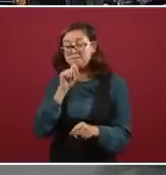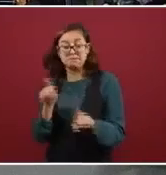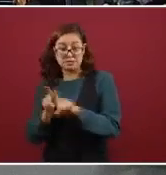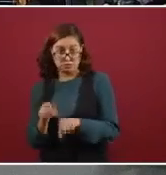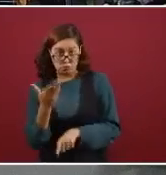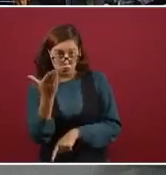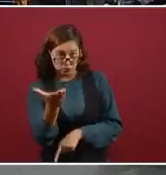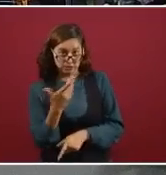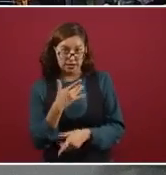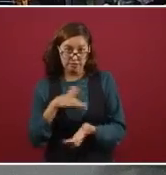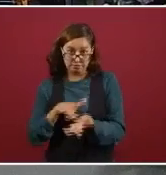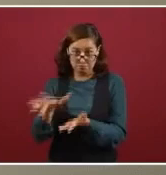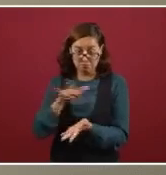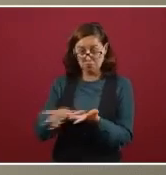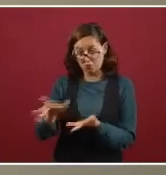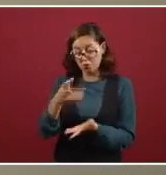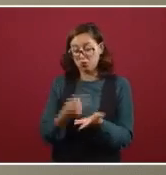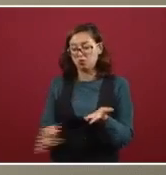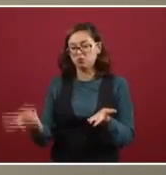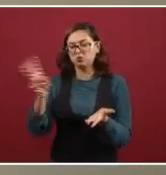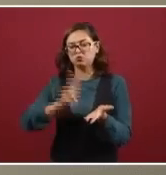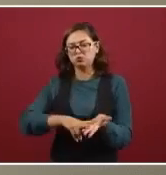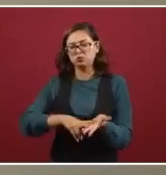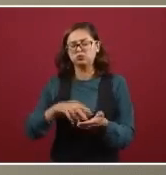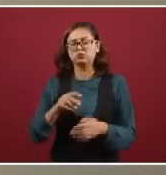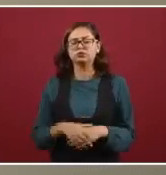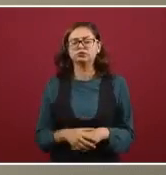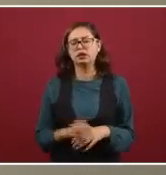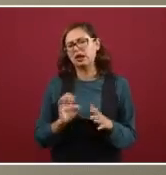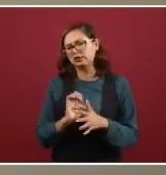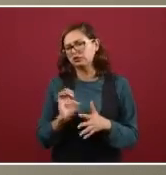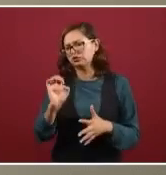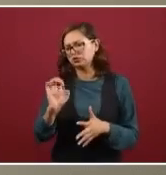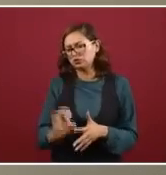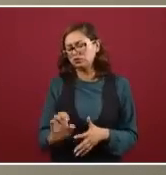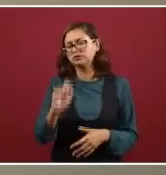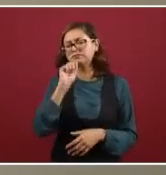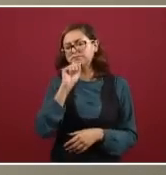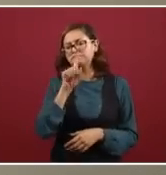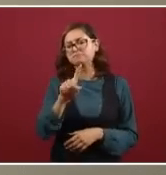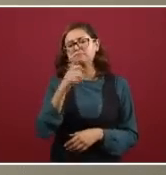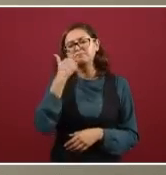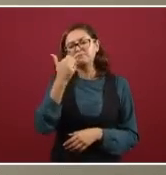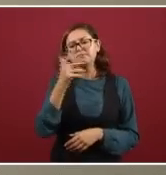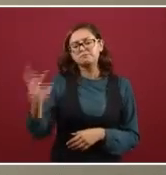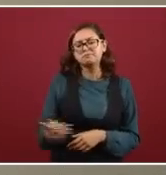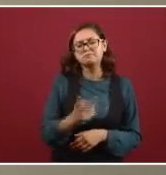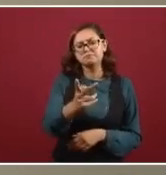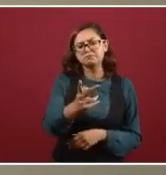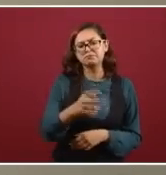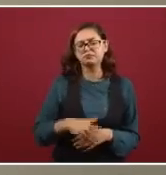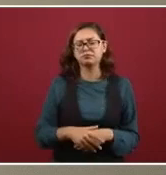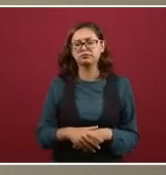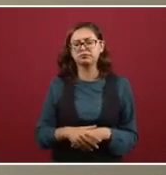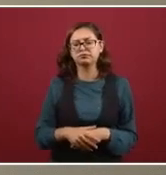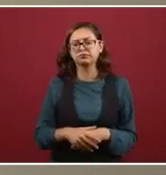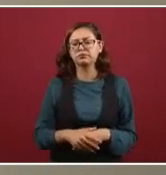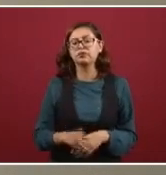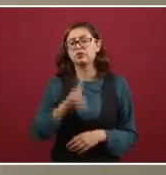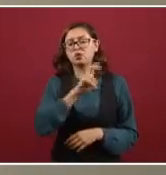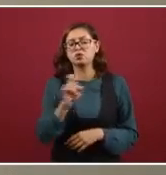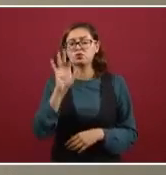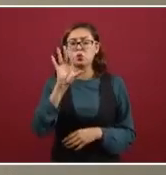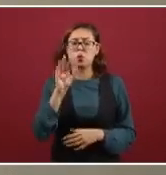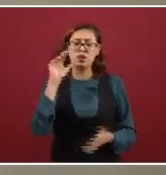recursos que usted acaba de anunciar? En ese sentido, también preguntarle si el dinero, los 240